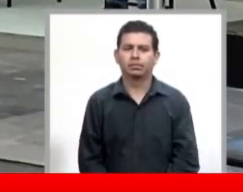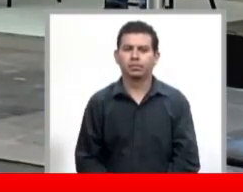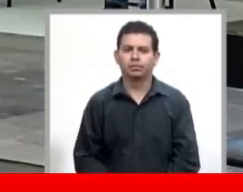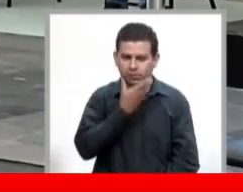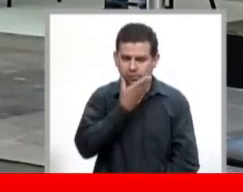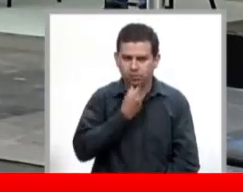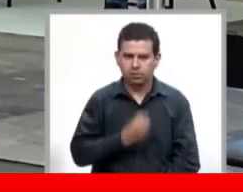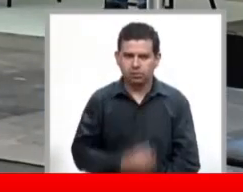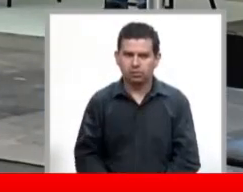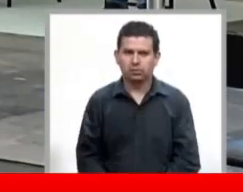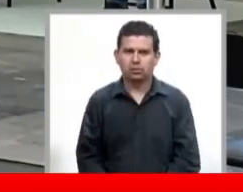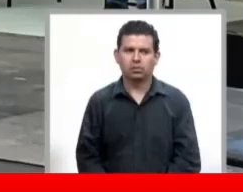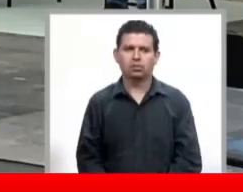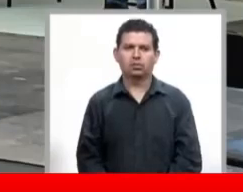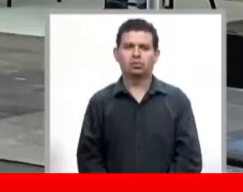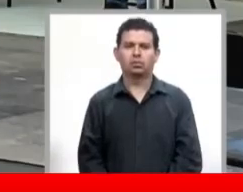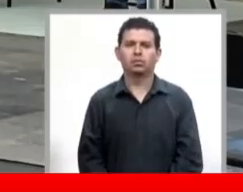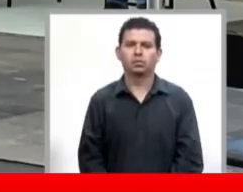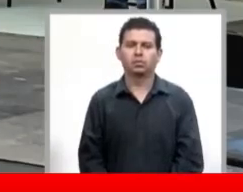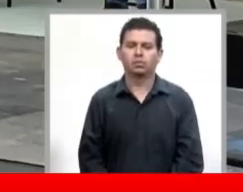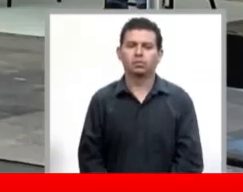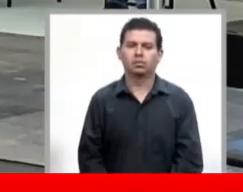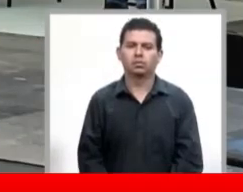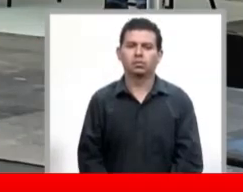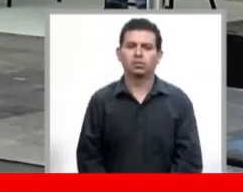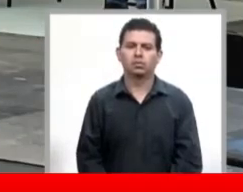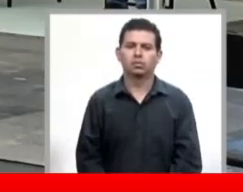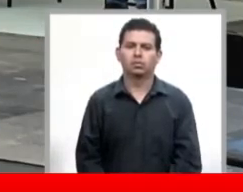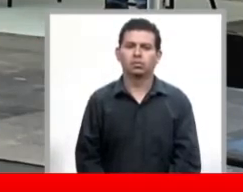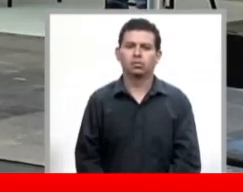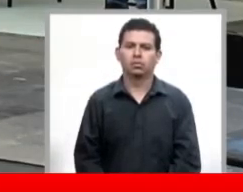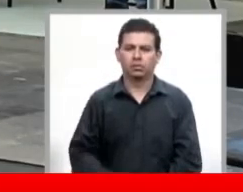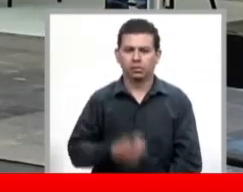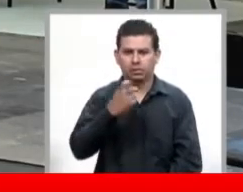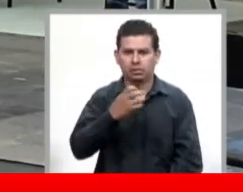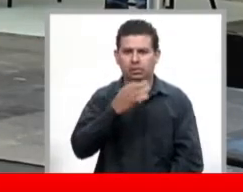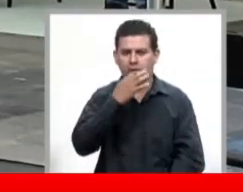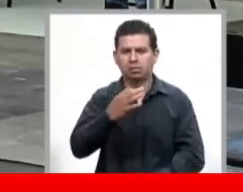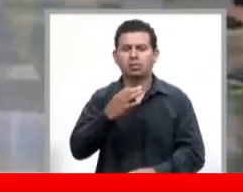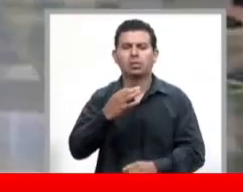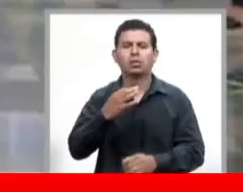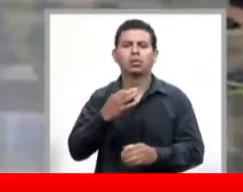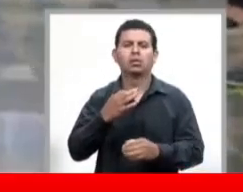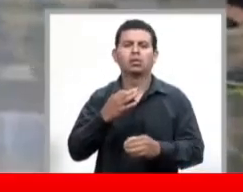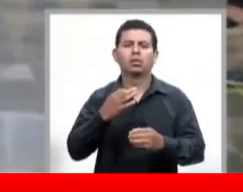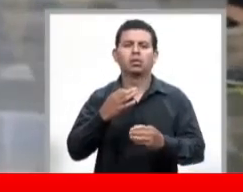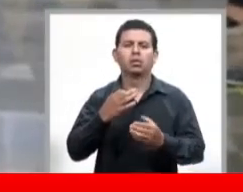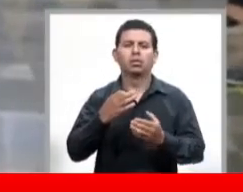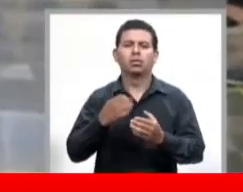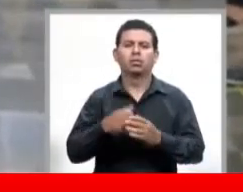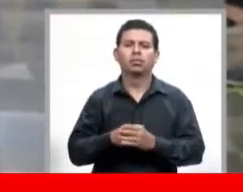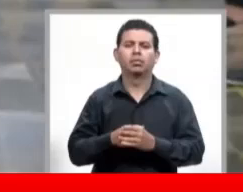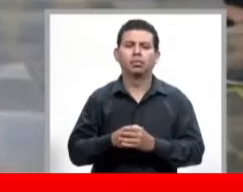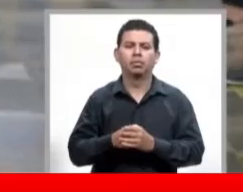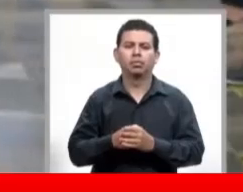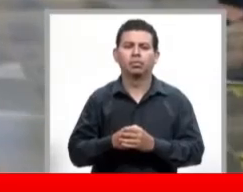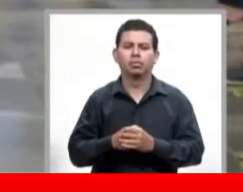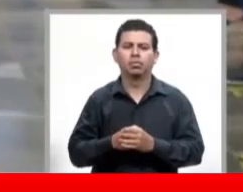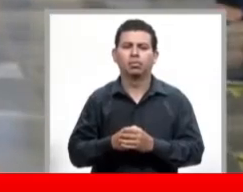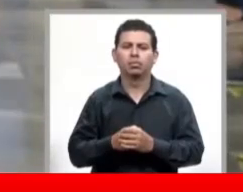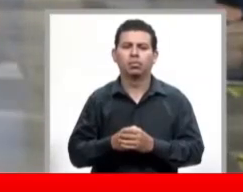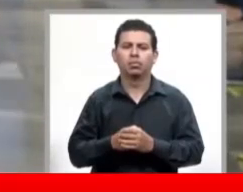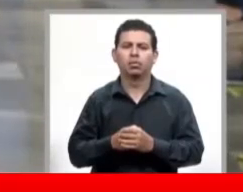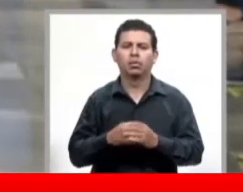Bueno, preguntarle, los insumos. Usted prometió que iba a haber pruebas rápidas para el tema del COVID-19. Nunca llegaron las pruebas rápidas